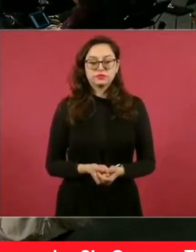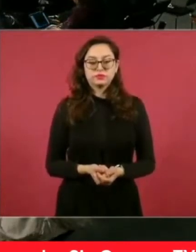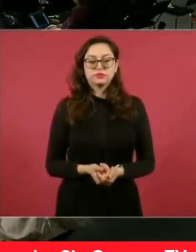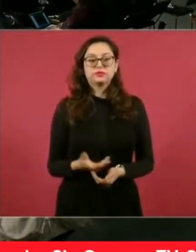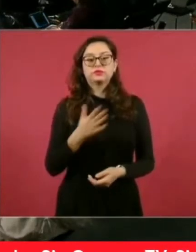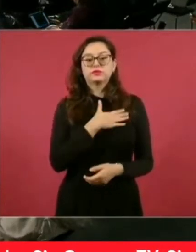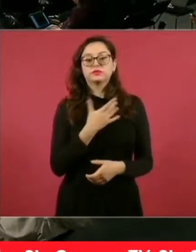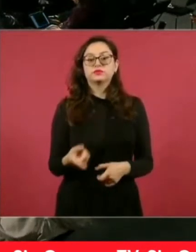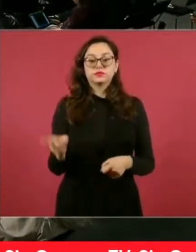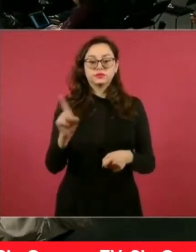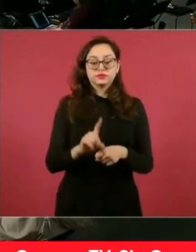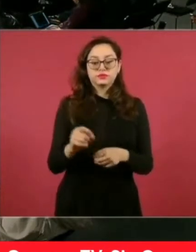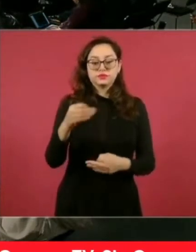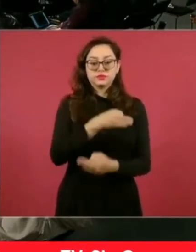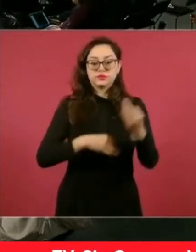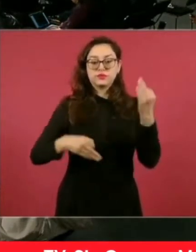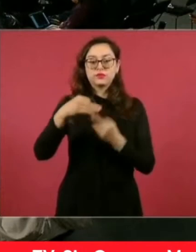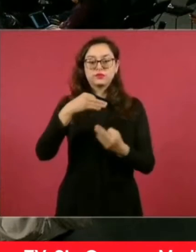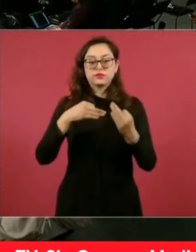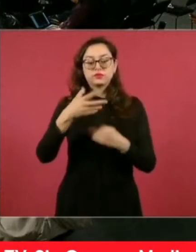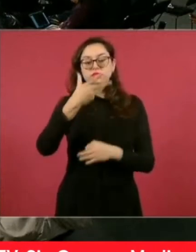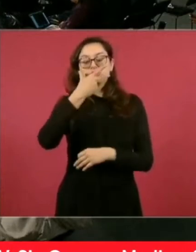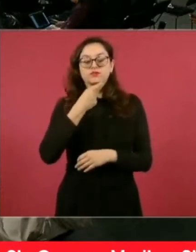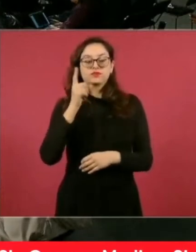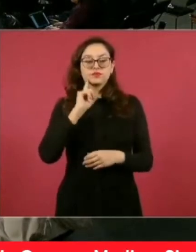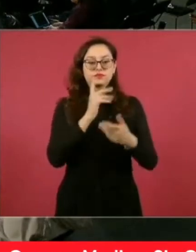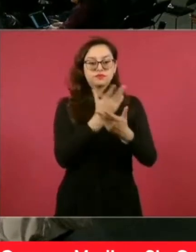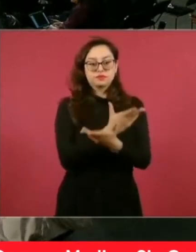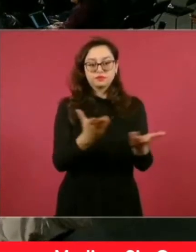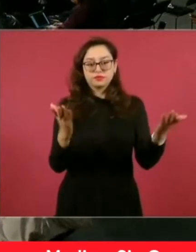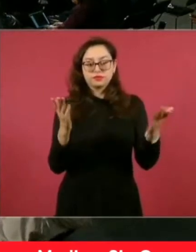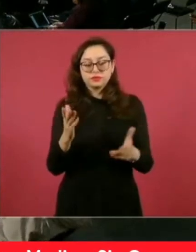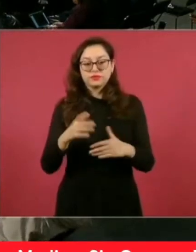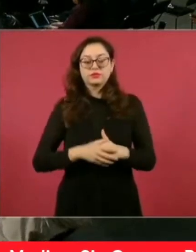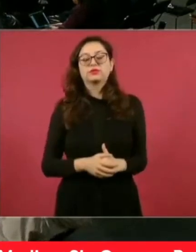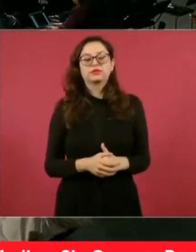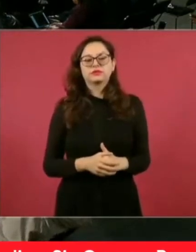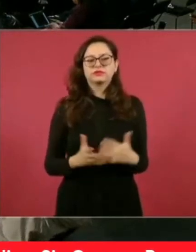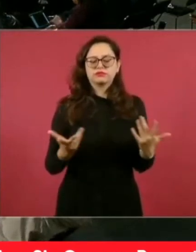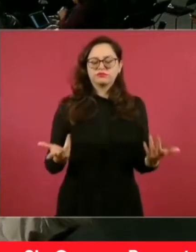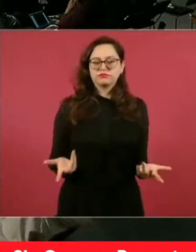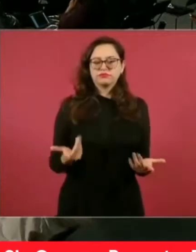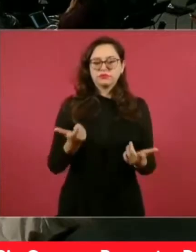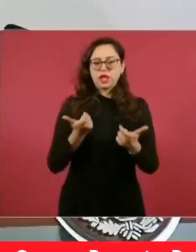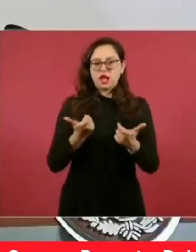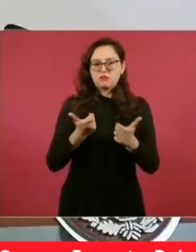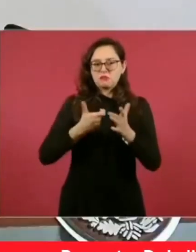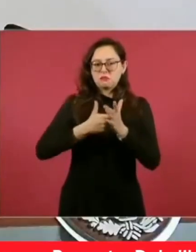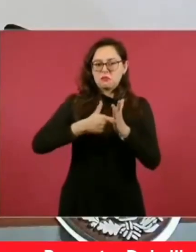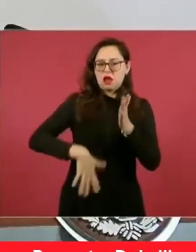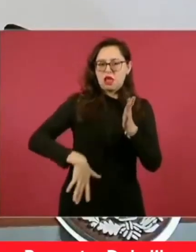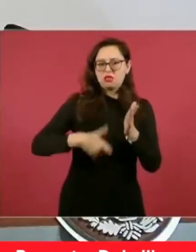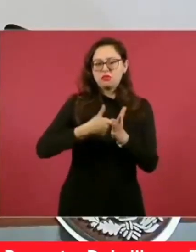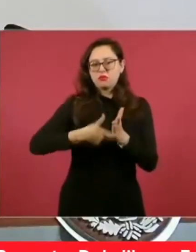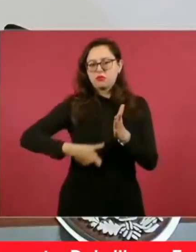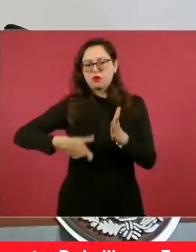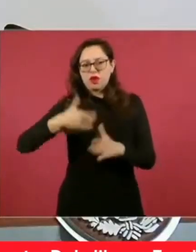Muy buenos días a todos y todos. Con mucho gusto de presentarles el quién es quién en los precios, con su permiso, señor presidente.